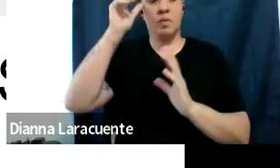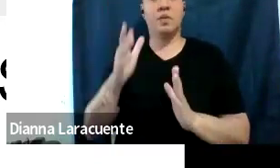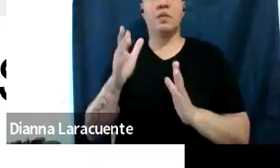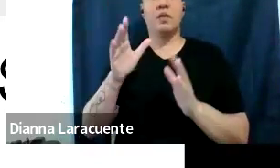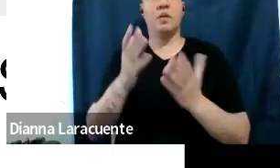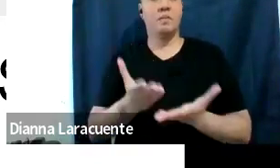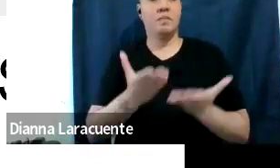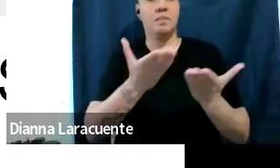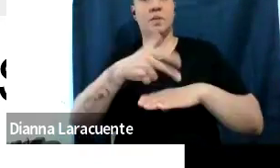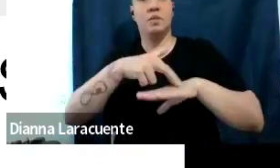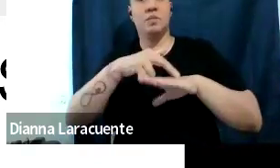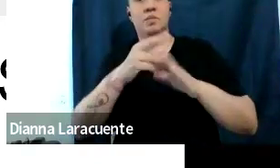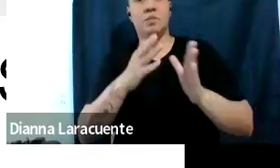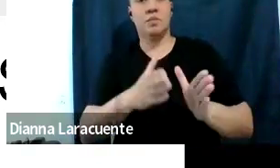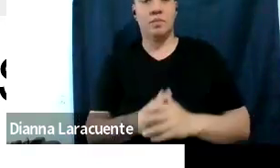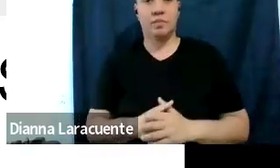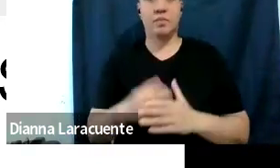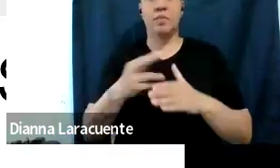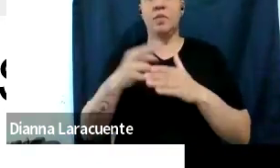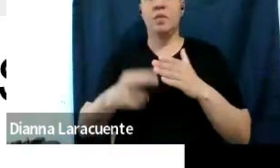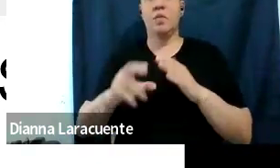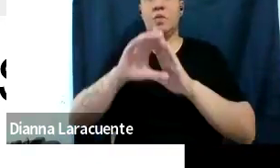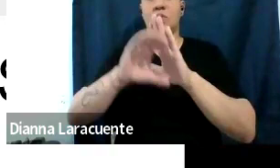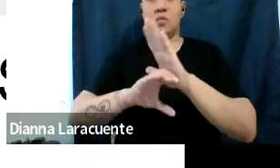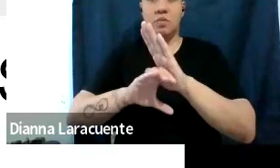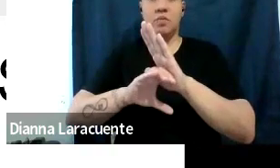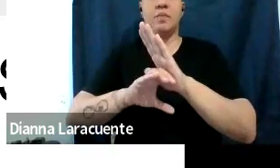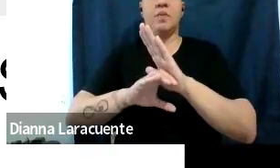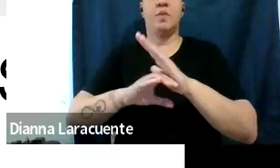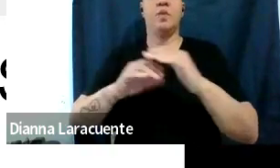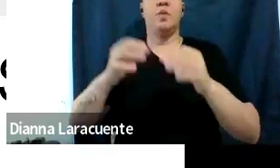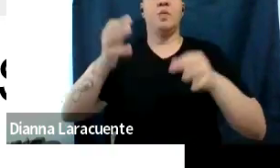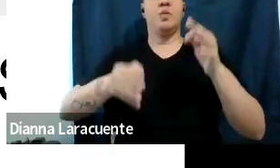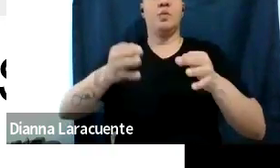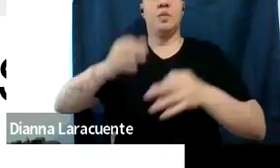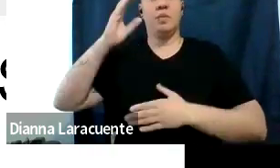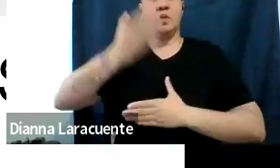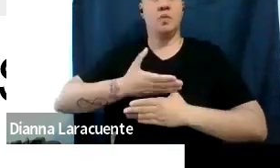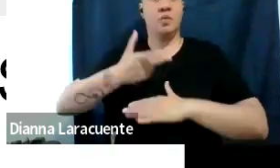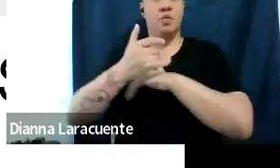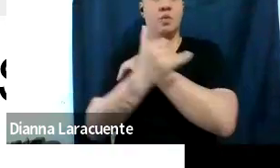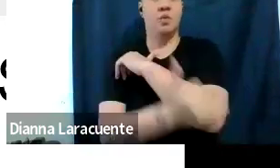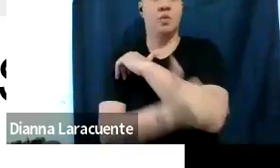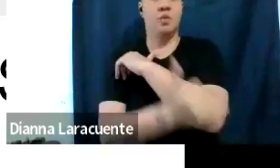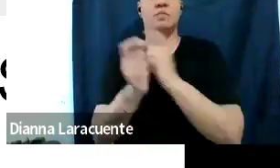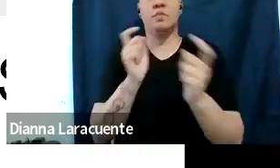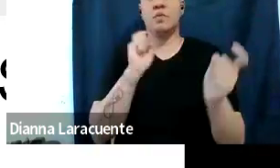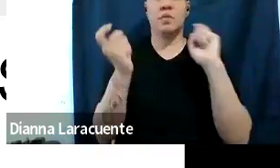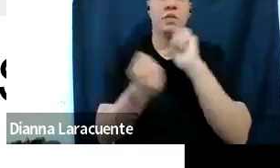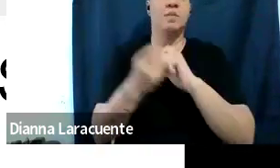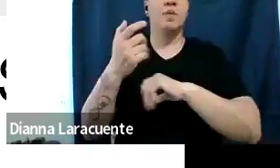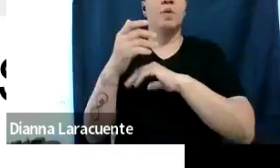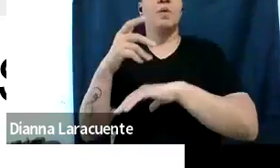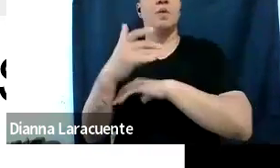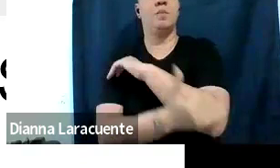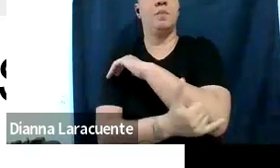de puertorriqueños. Resultado de la Constitución, justicia para los hijos del país. Se transformaba el país para dar